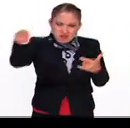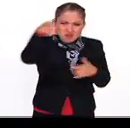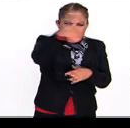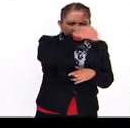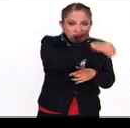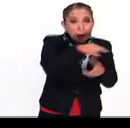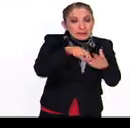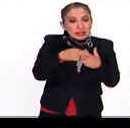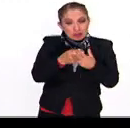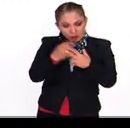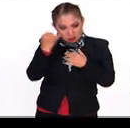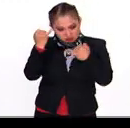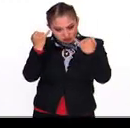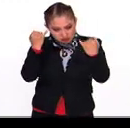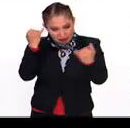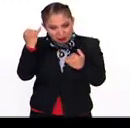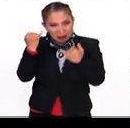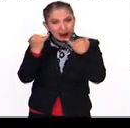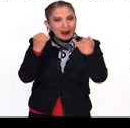empezó a trabajar